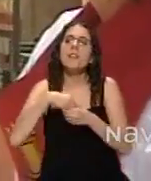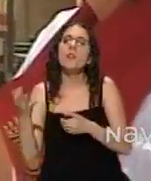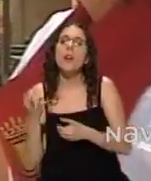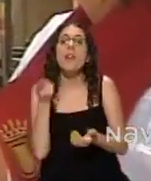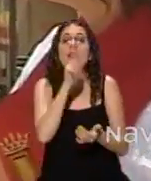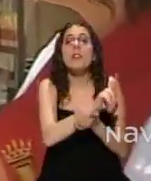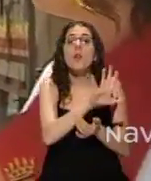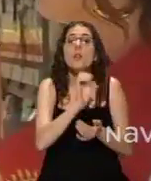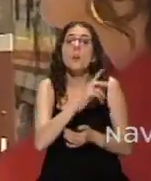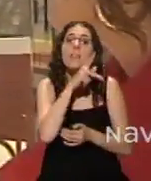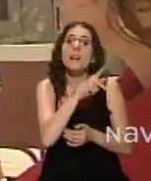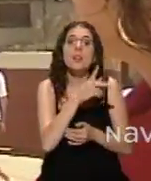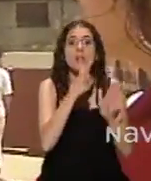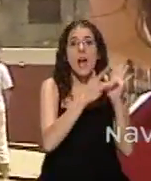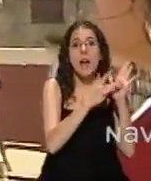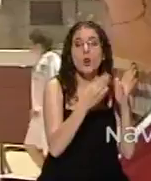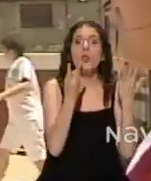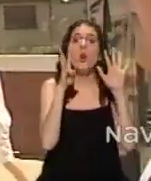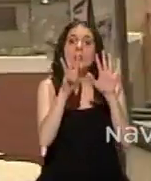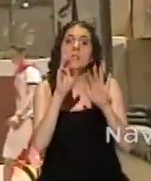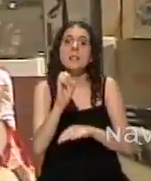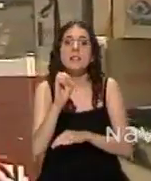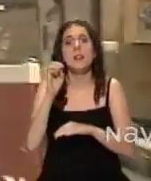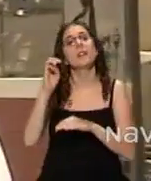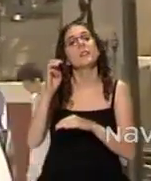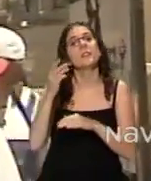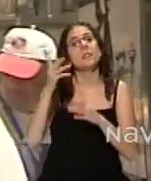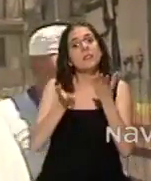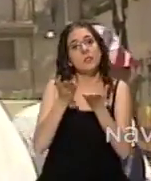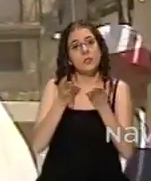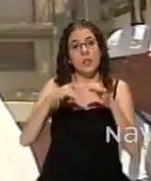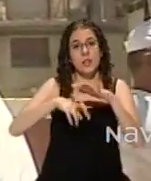arroz, 80 kilos de calamar, 80 kilos de puntilla,